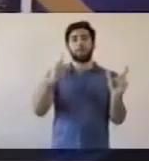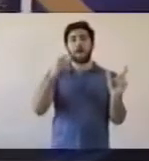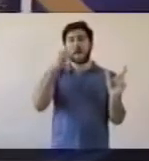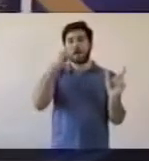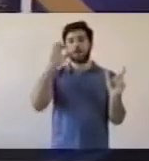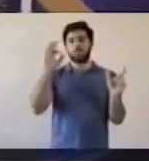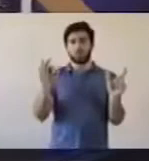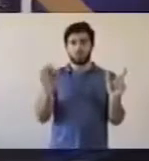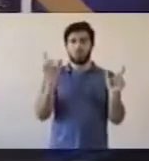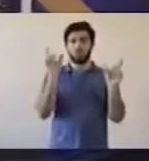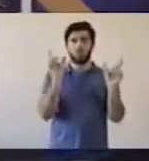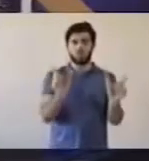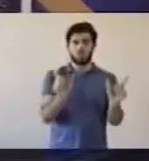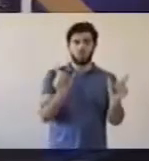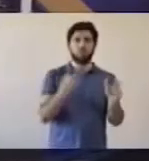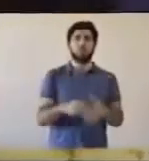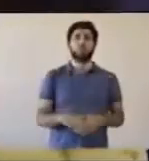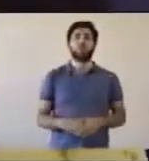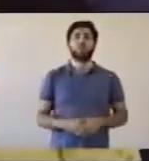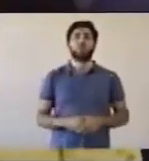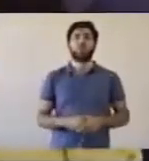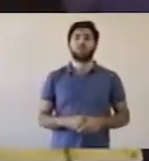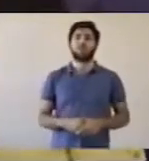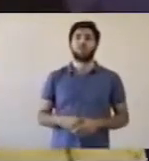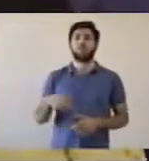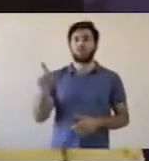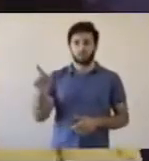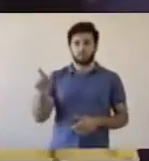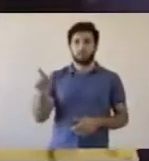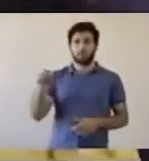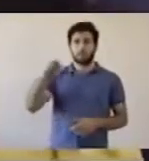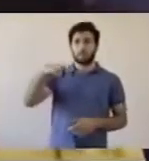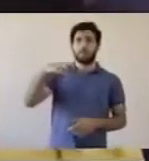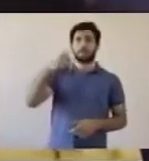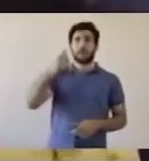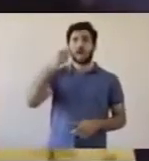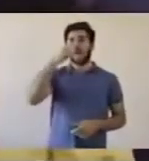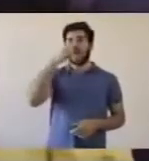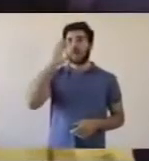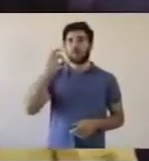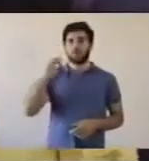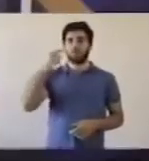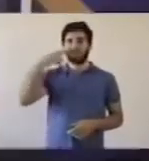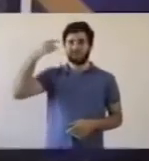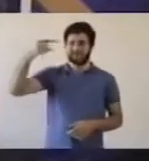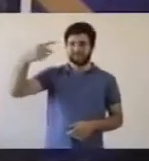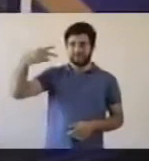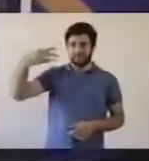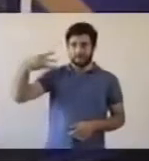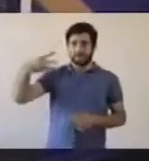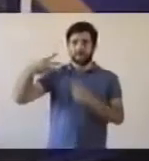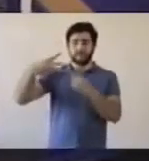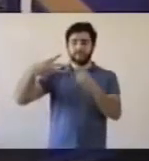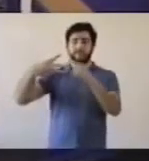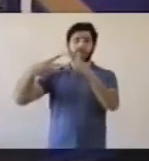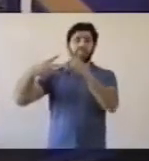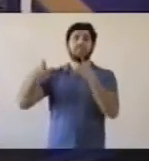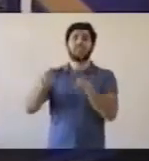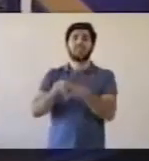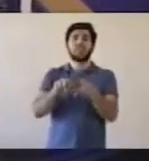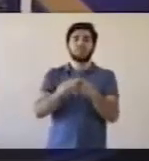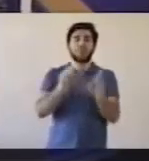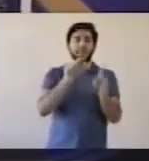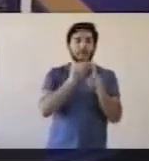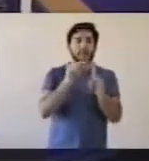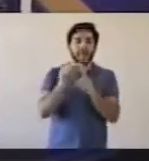Pato. ¿Será igual al final? Tienen el sonido igual. Escuchemos. Loro.